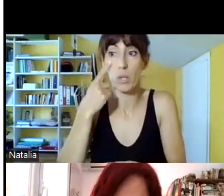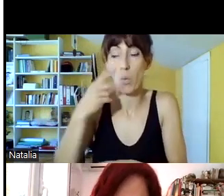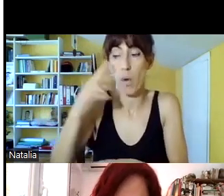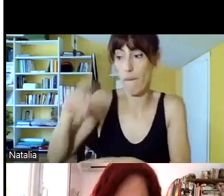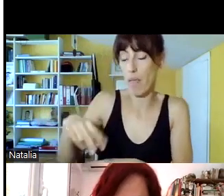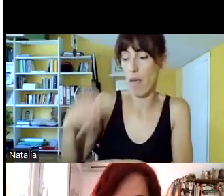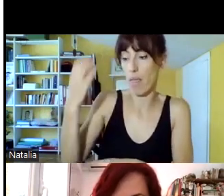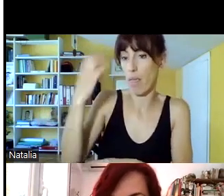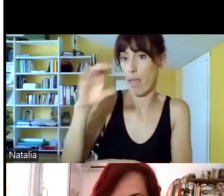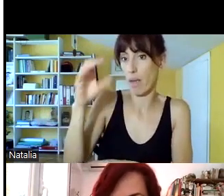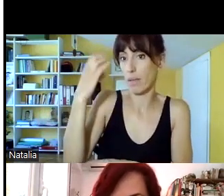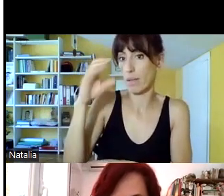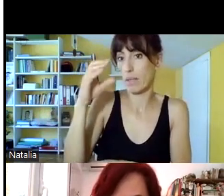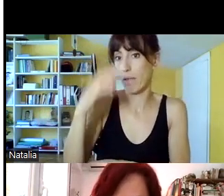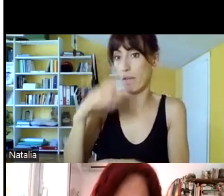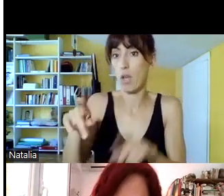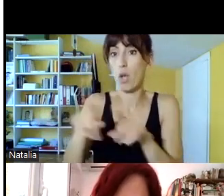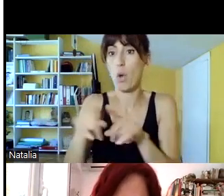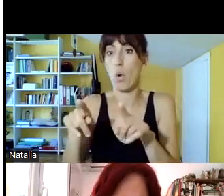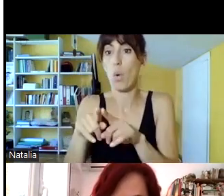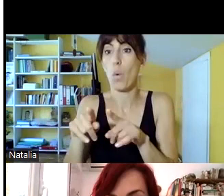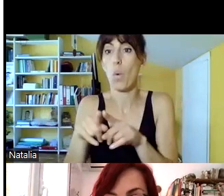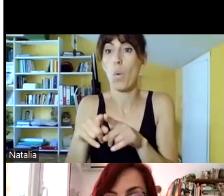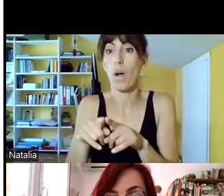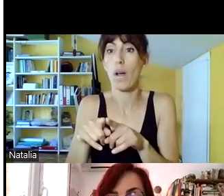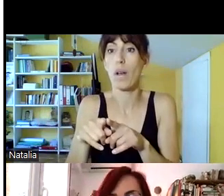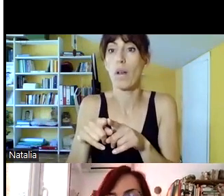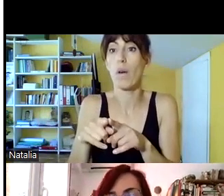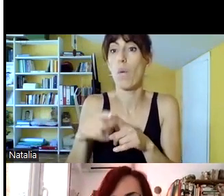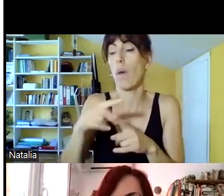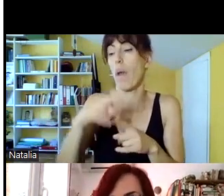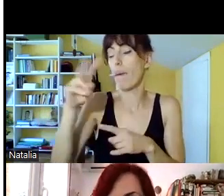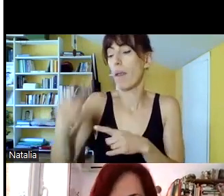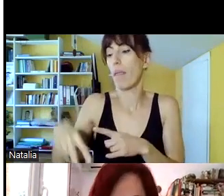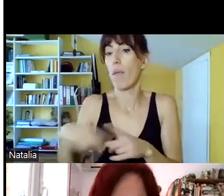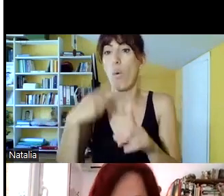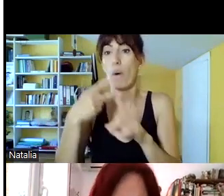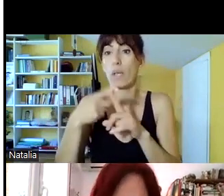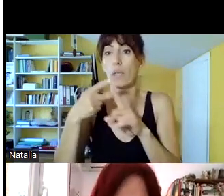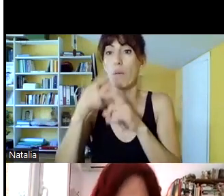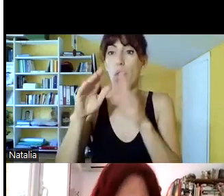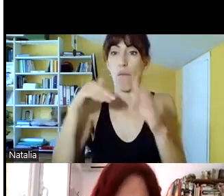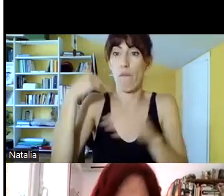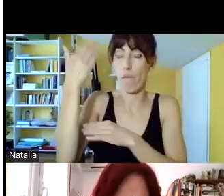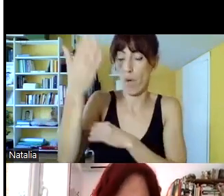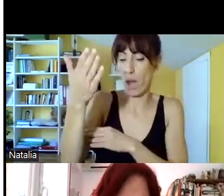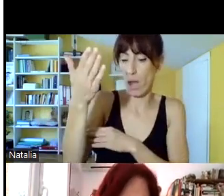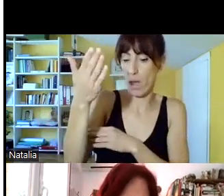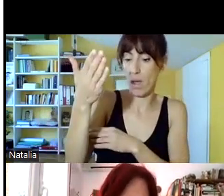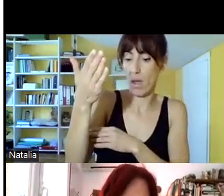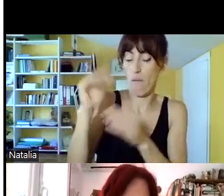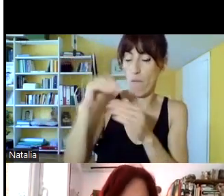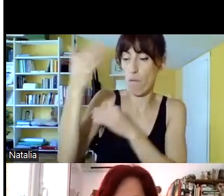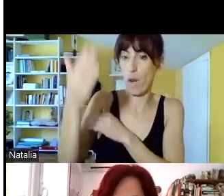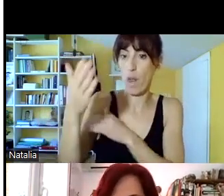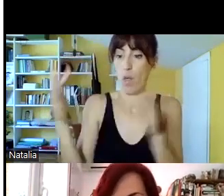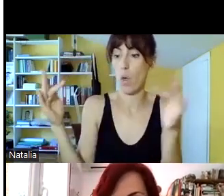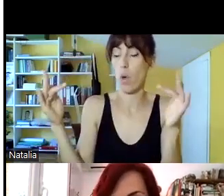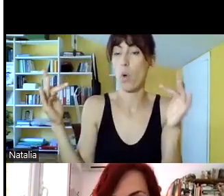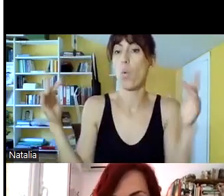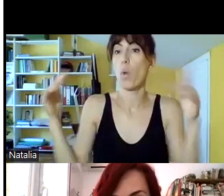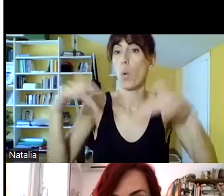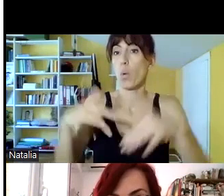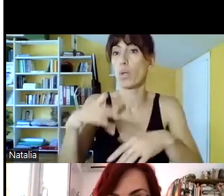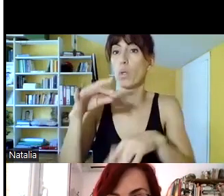científica, como si se pudiera destilar una verdad objetiva desde fuera de un encuentro clínico, ¿no? Y esto, bueno,